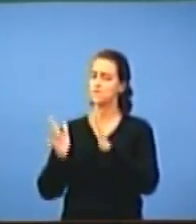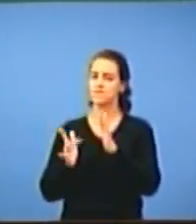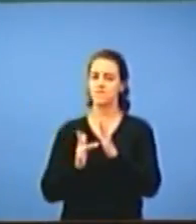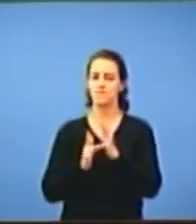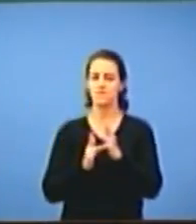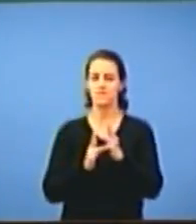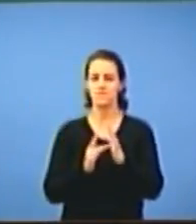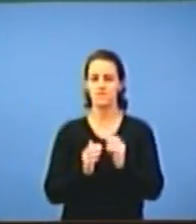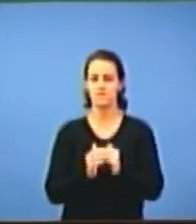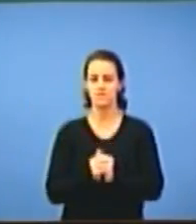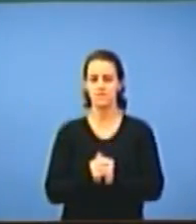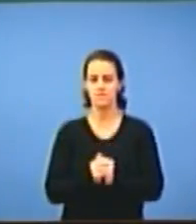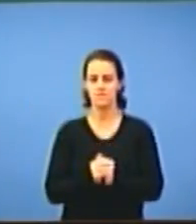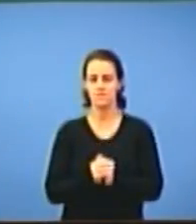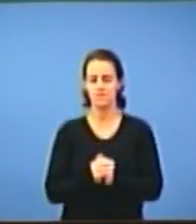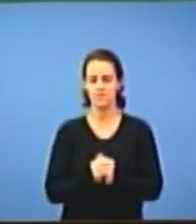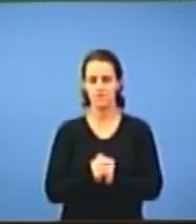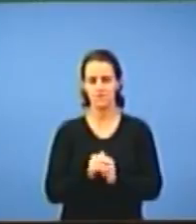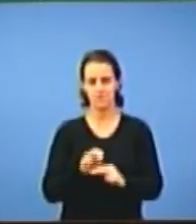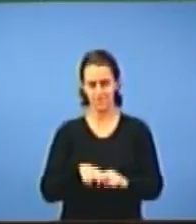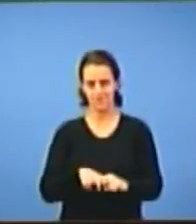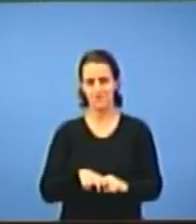nombre del Señor Jesús. Amén.